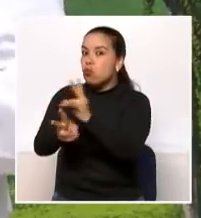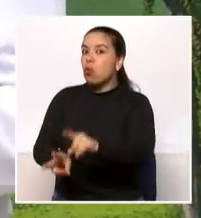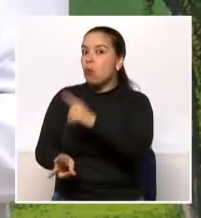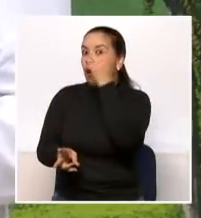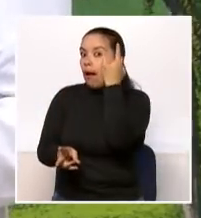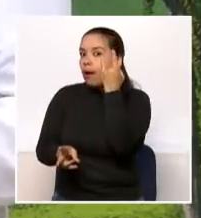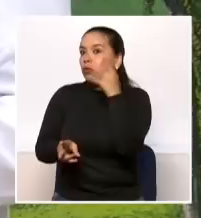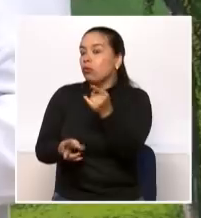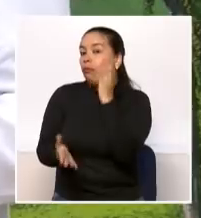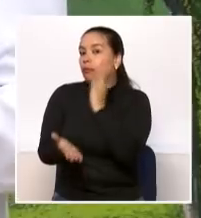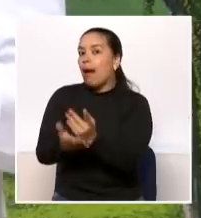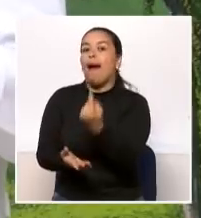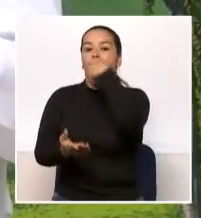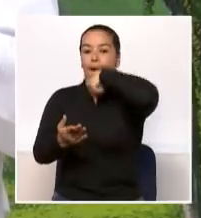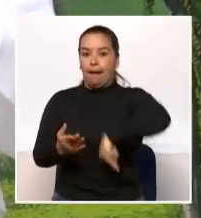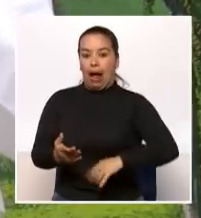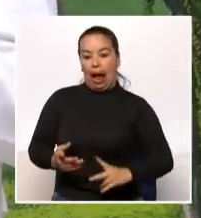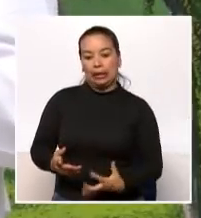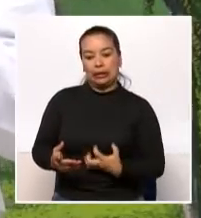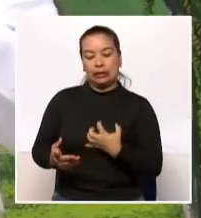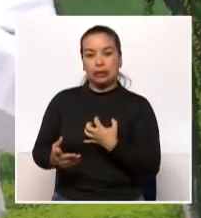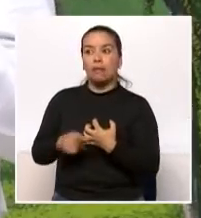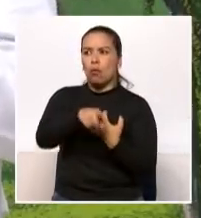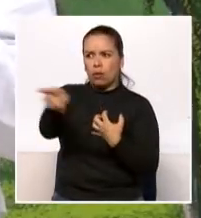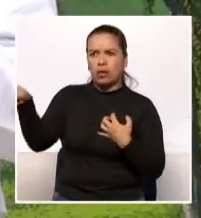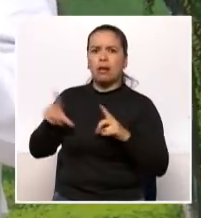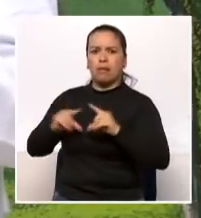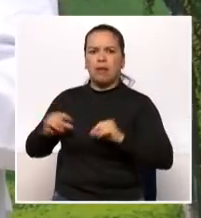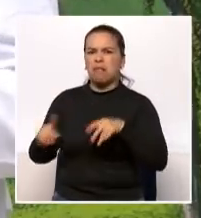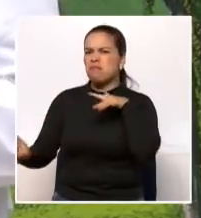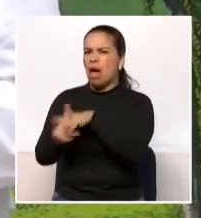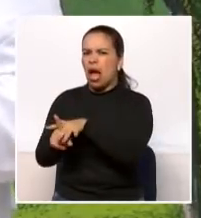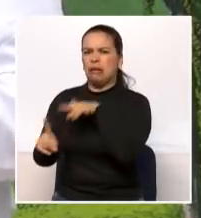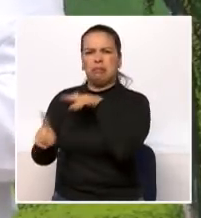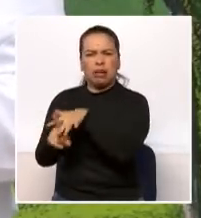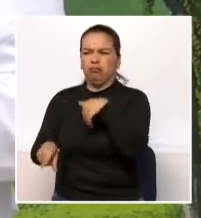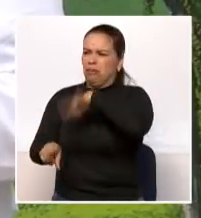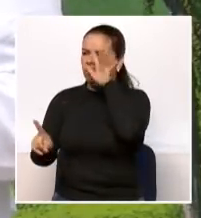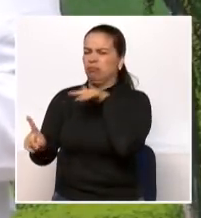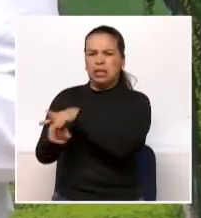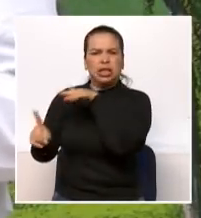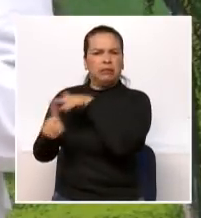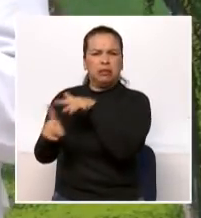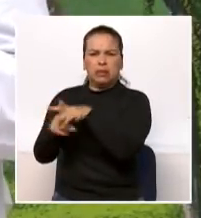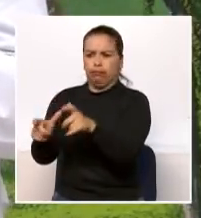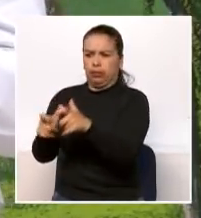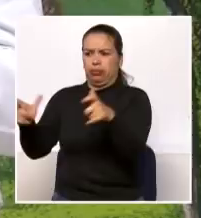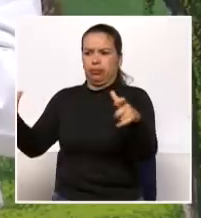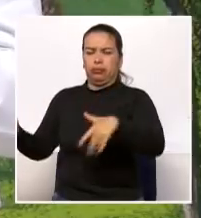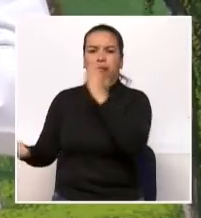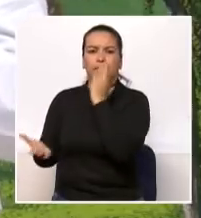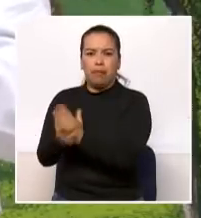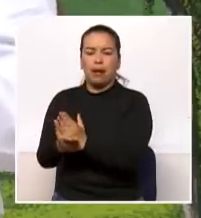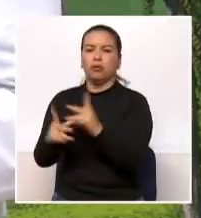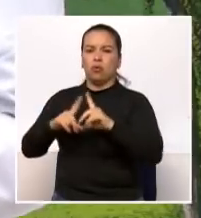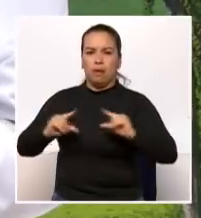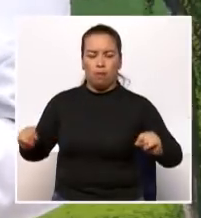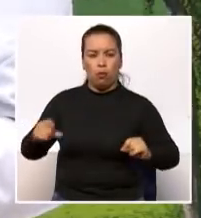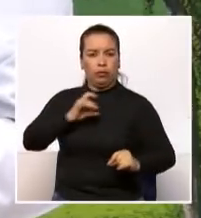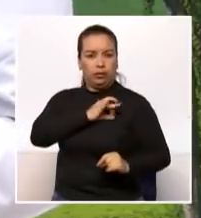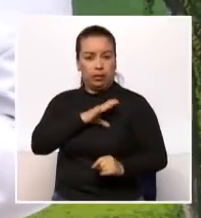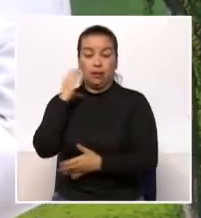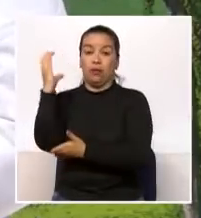desarrolle después un cáncer gástrico, porque son los países donde más incidencia y prevalencia se presenta el cáncer gástrico, que son Japón, Chile y